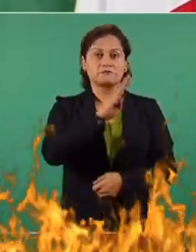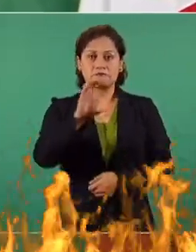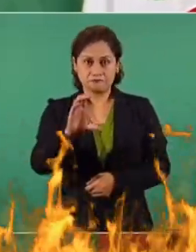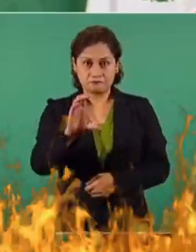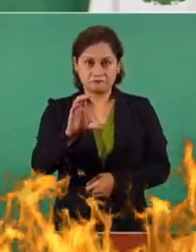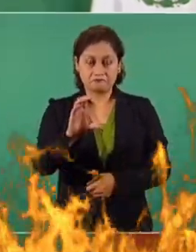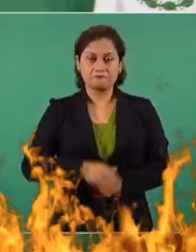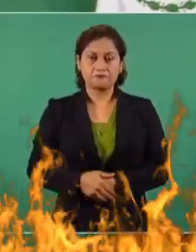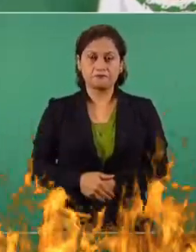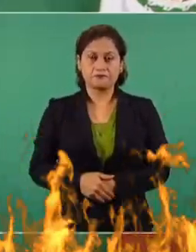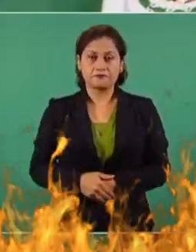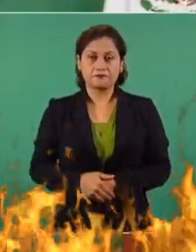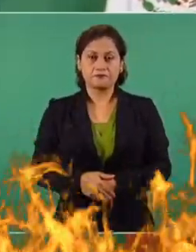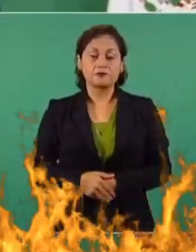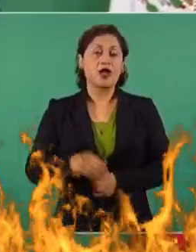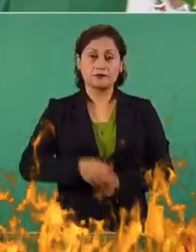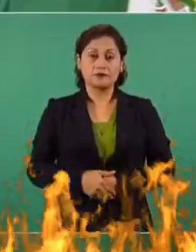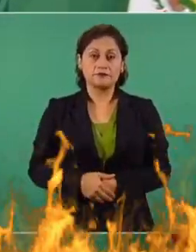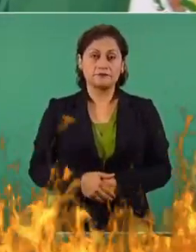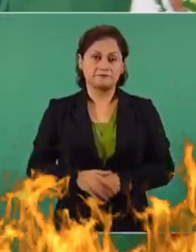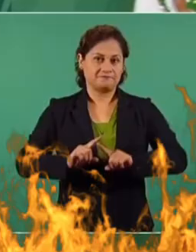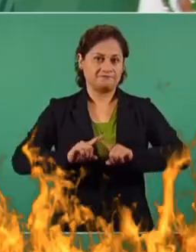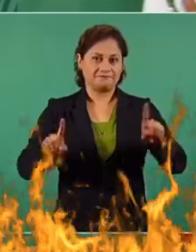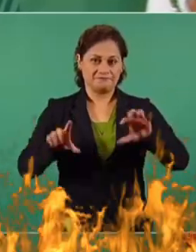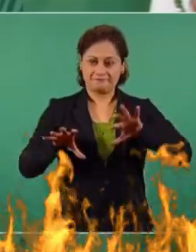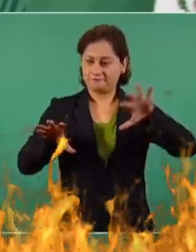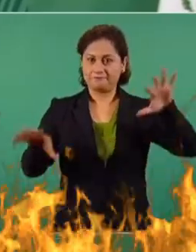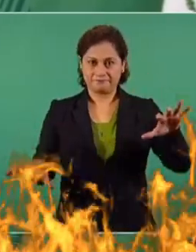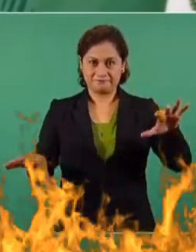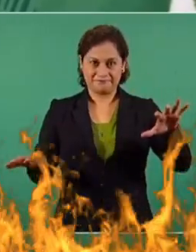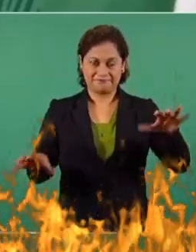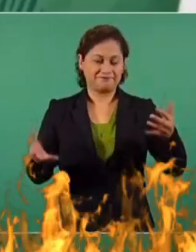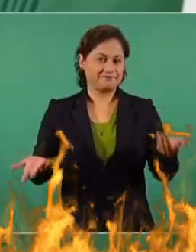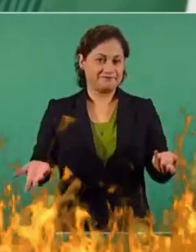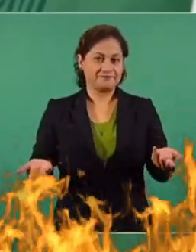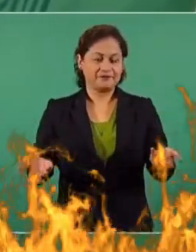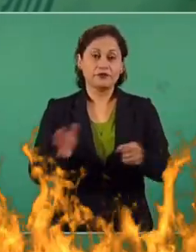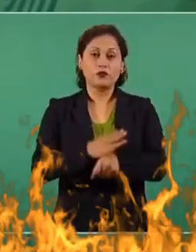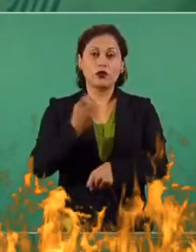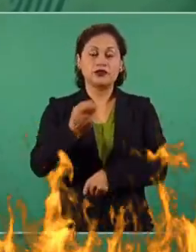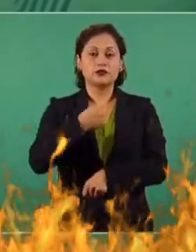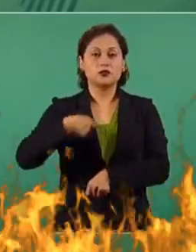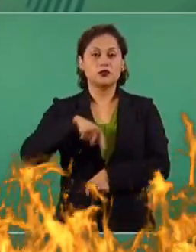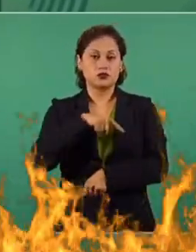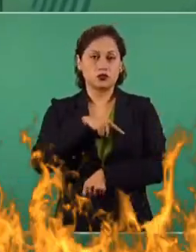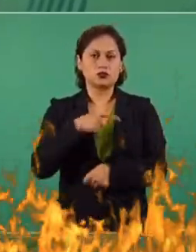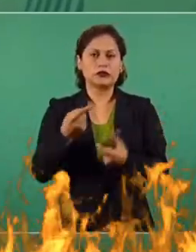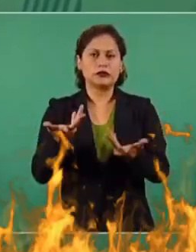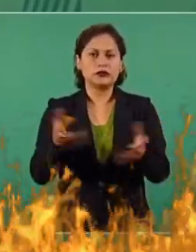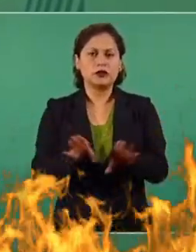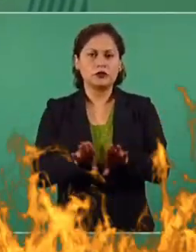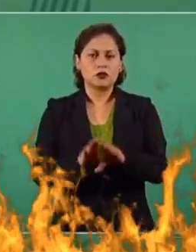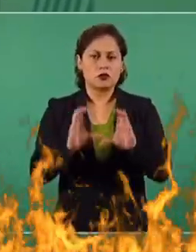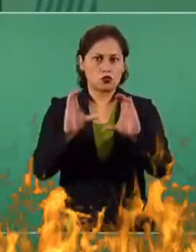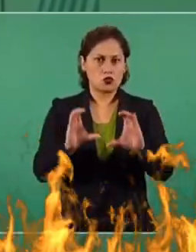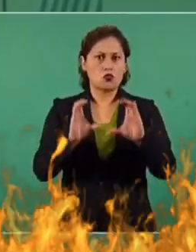California, Chihuahua. Entonces, tenemos que cuidar que los